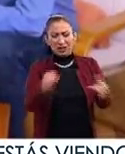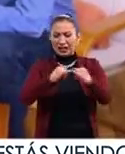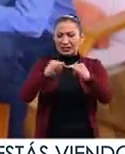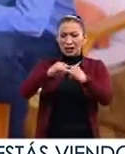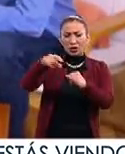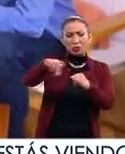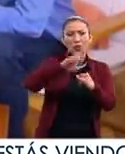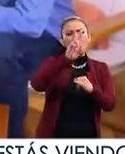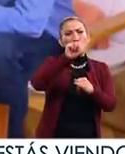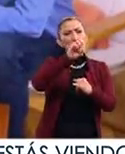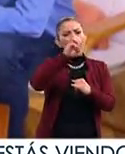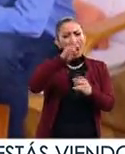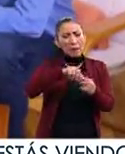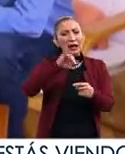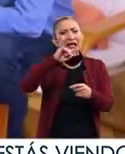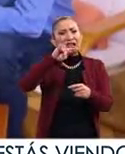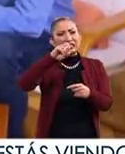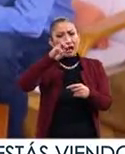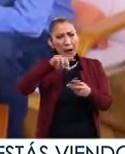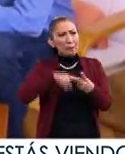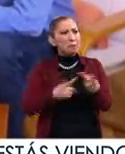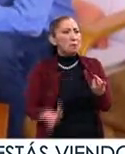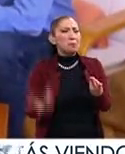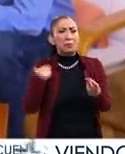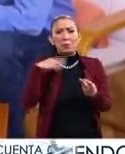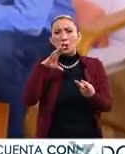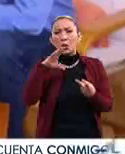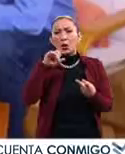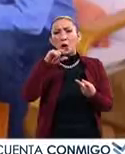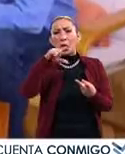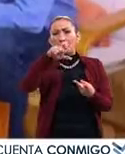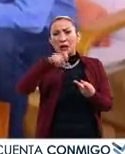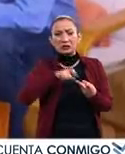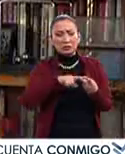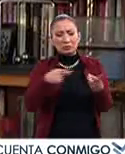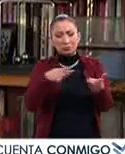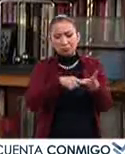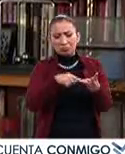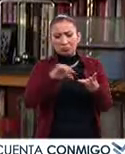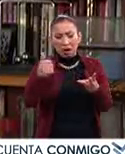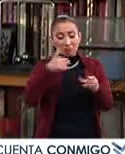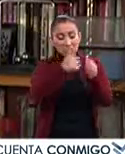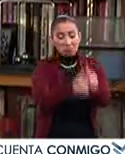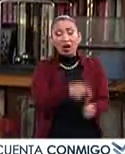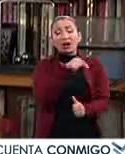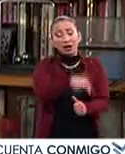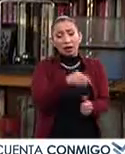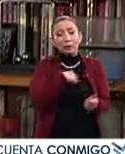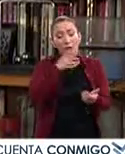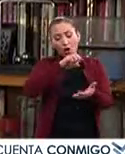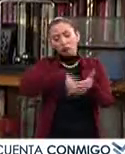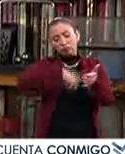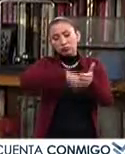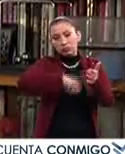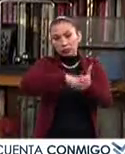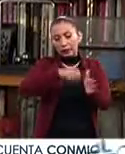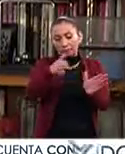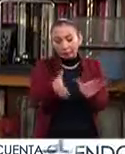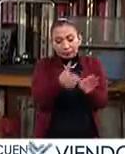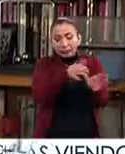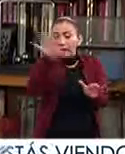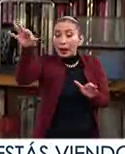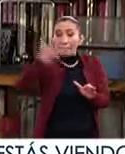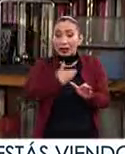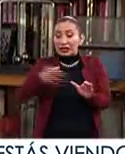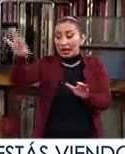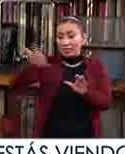instituciones como UNAM, ITAM, Colegio de México, va a permanecer, se va a reconstruir la parte de los que elige